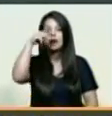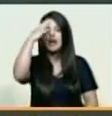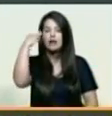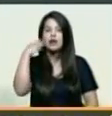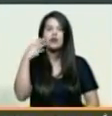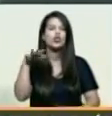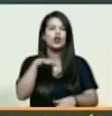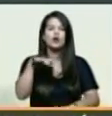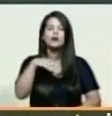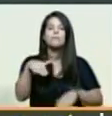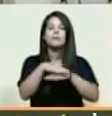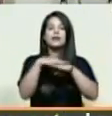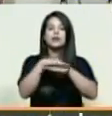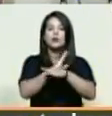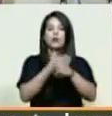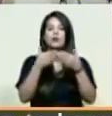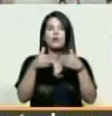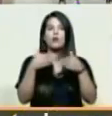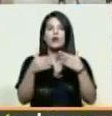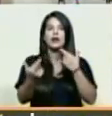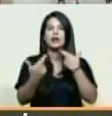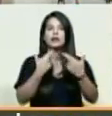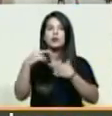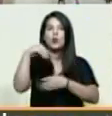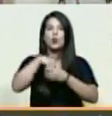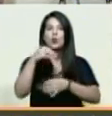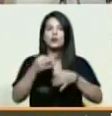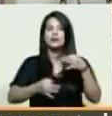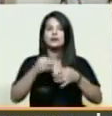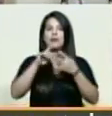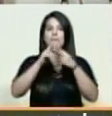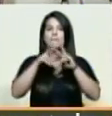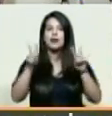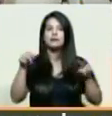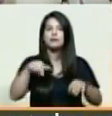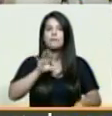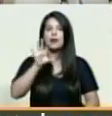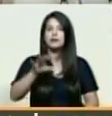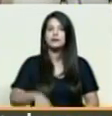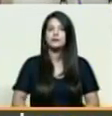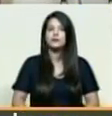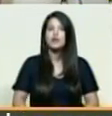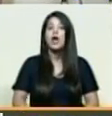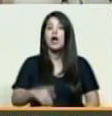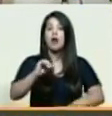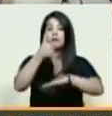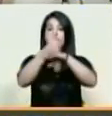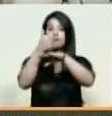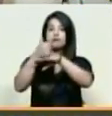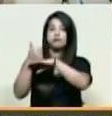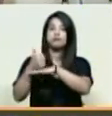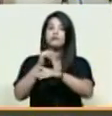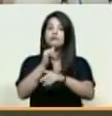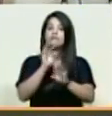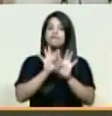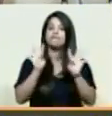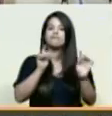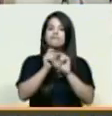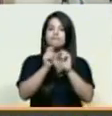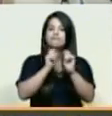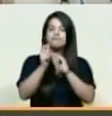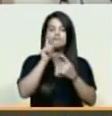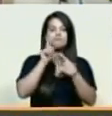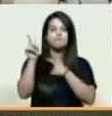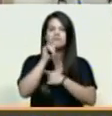está en la sede del Ministerio del Poder Popular para Relaciones Interiores, Justicia y Paz de nuestro país. Allí, autoridades ofrecen una rueda de prensa.